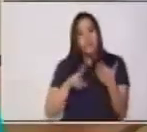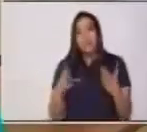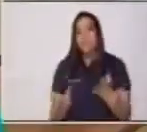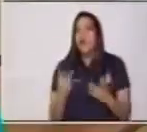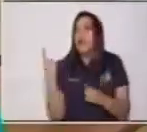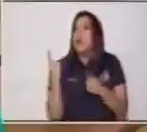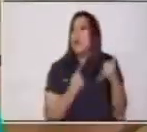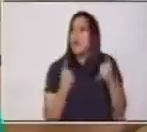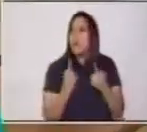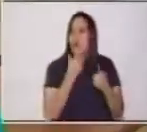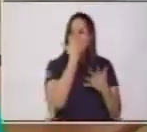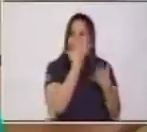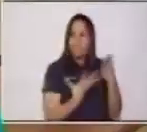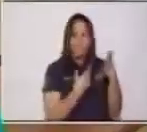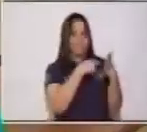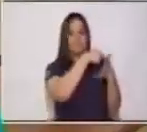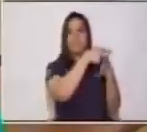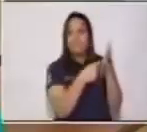narrativa?